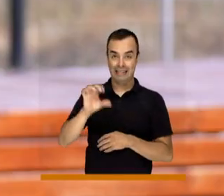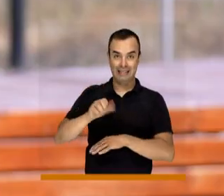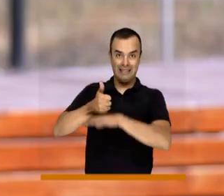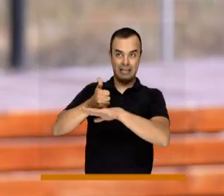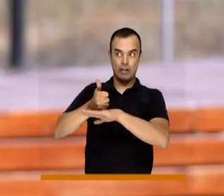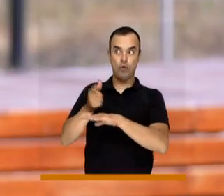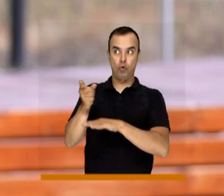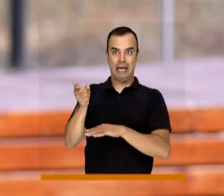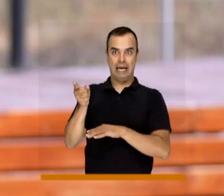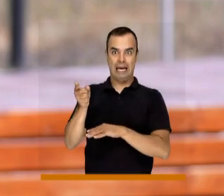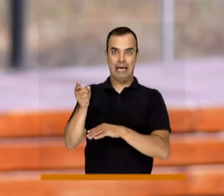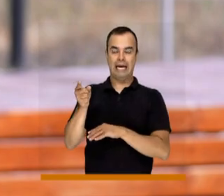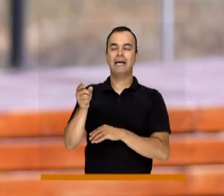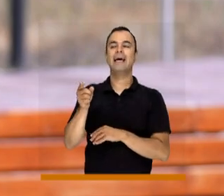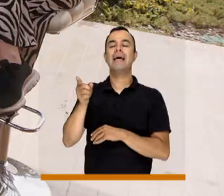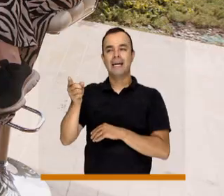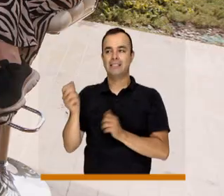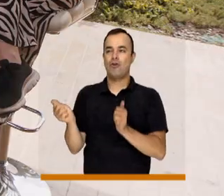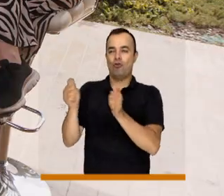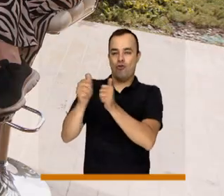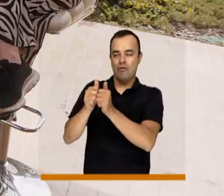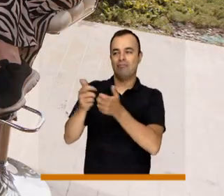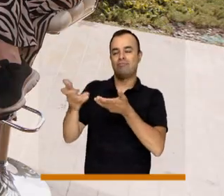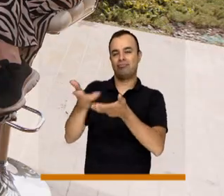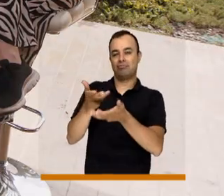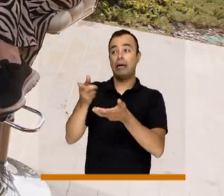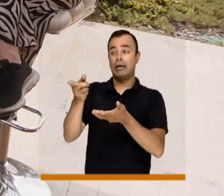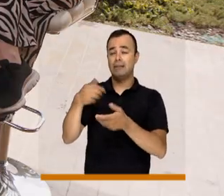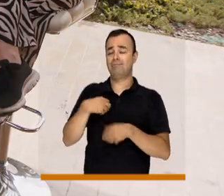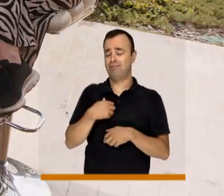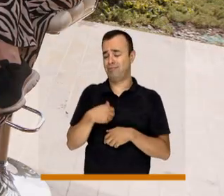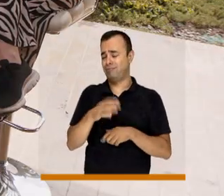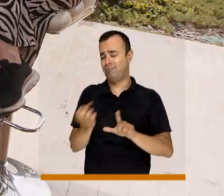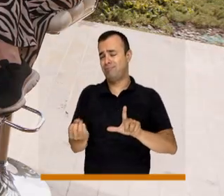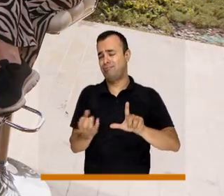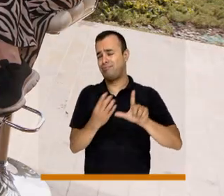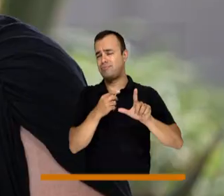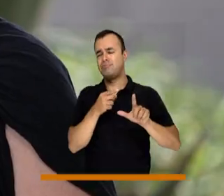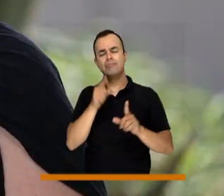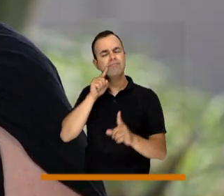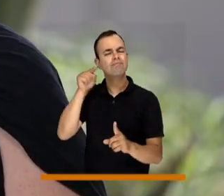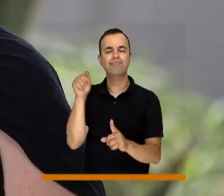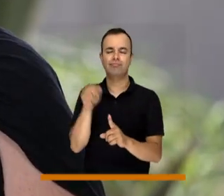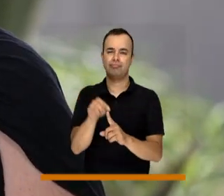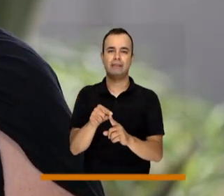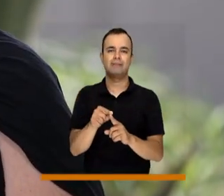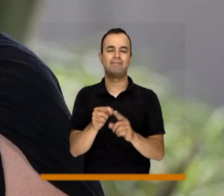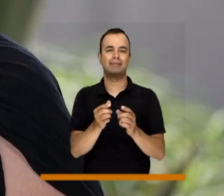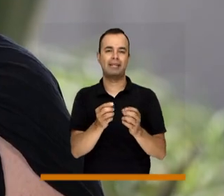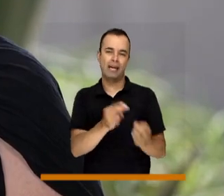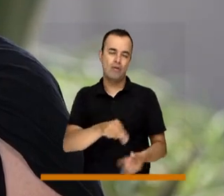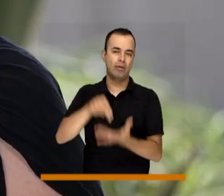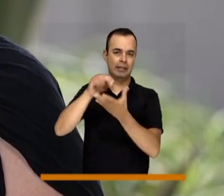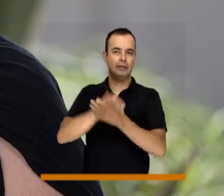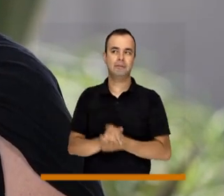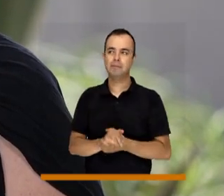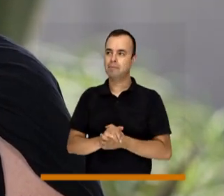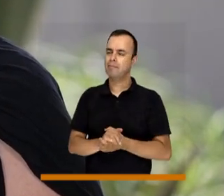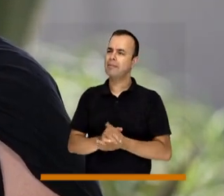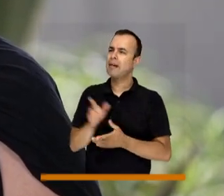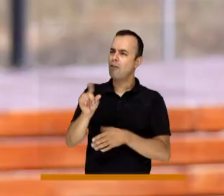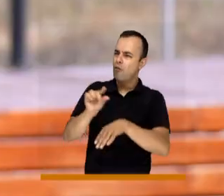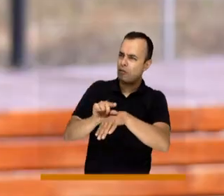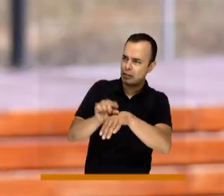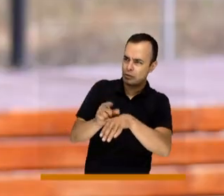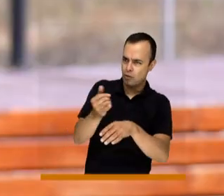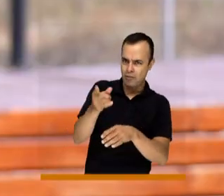con nosotros su directora Sandra Zuluaga, líder en gestión de proyectos sociales y con énfasis en educación. Pero antes de